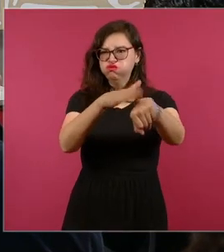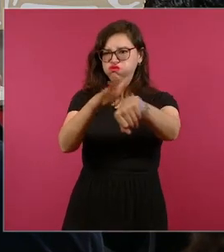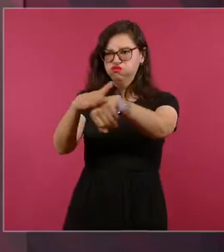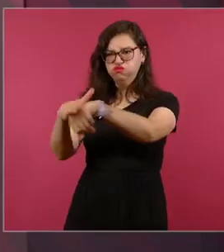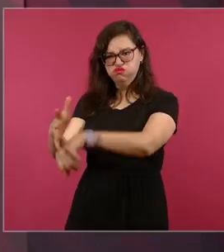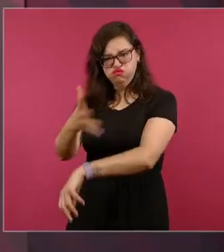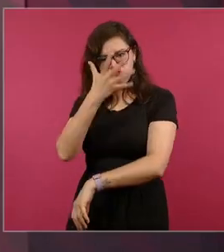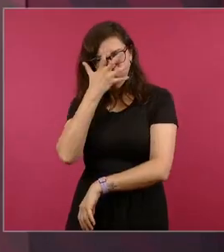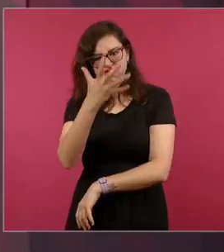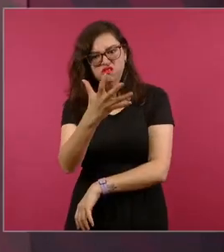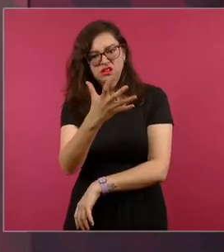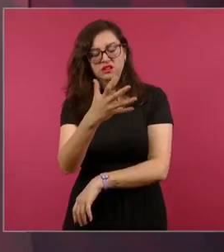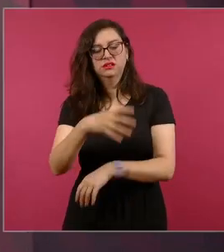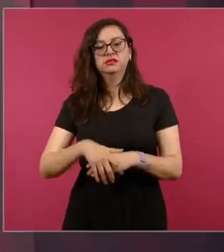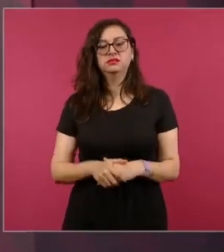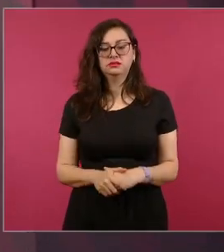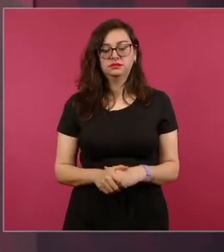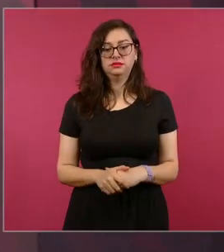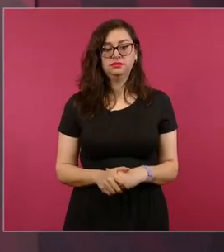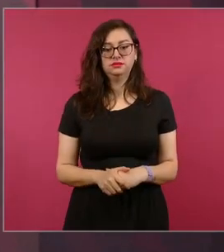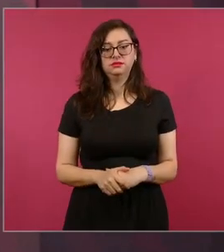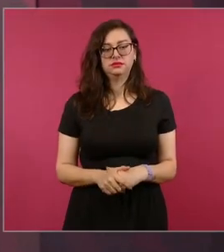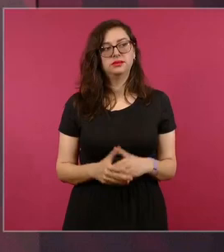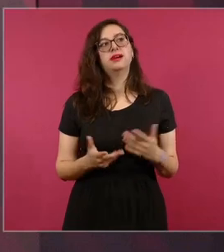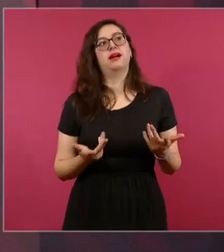más consecuente.